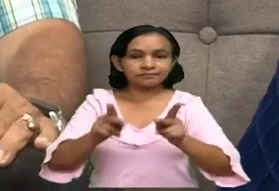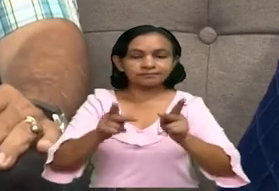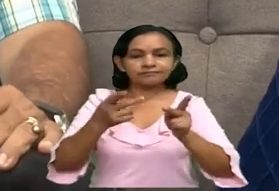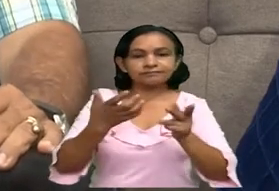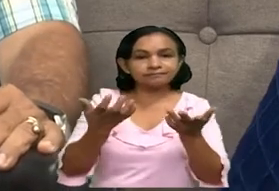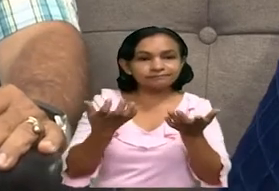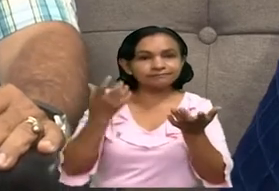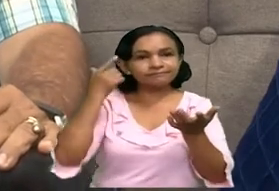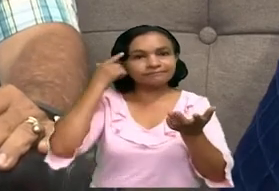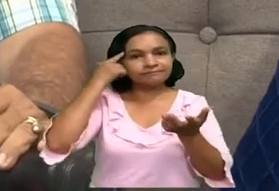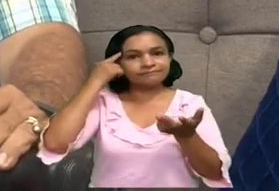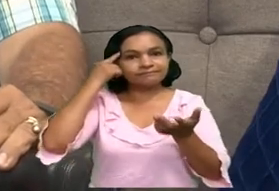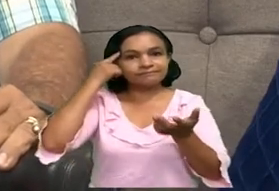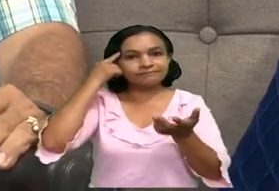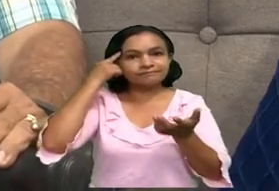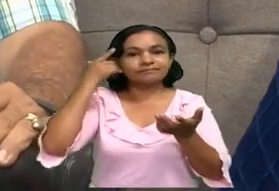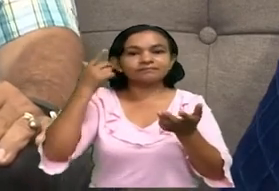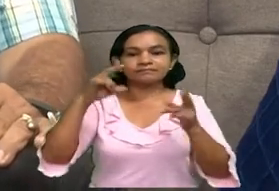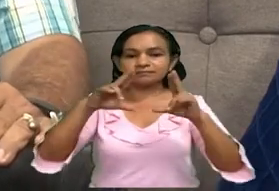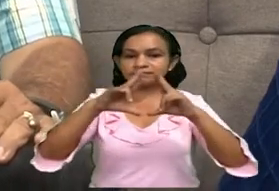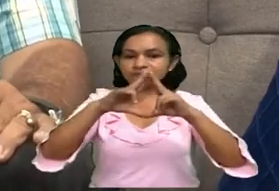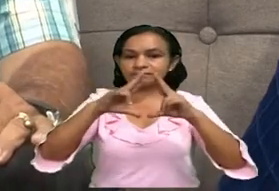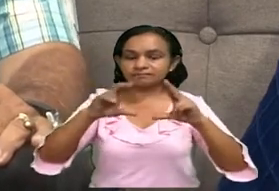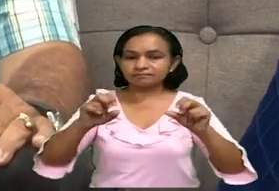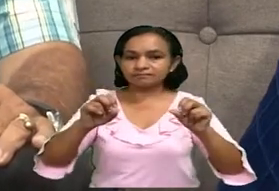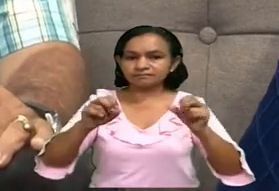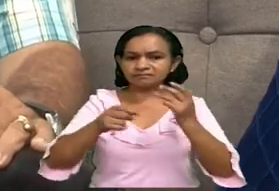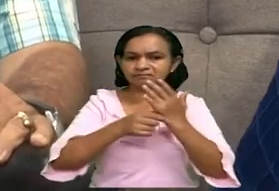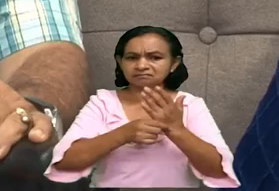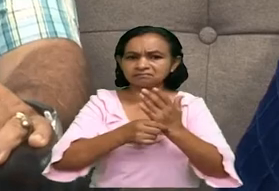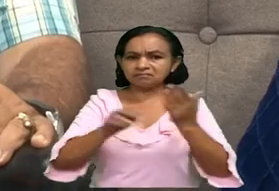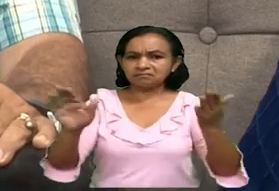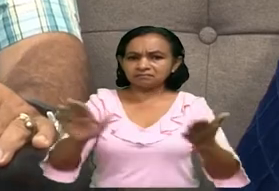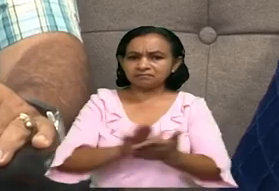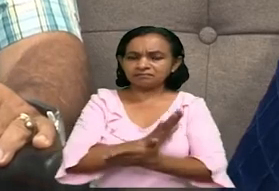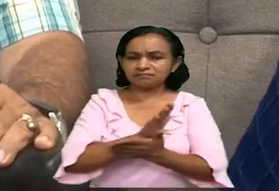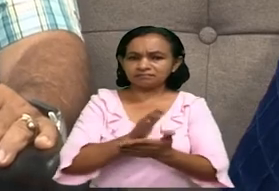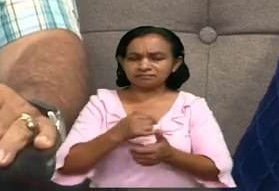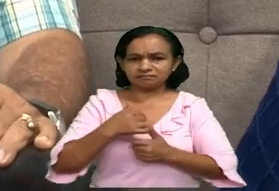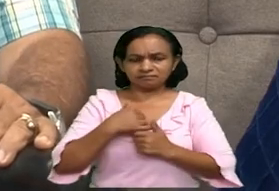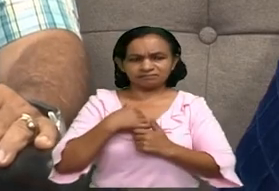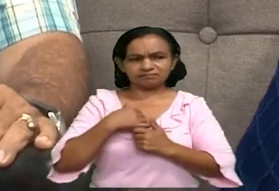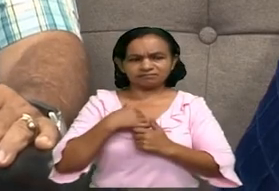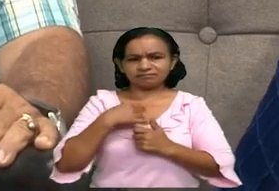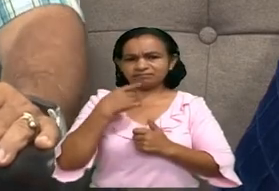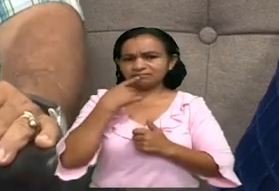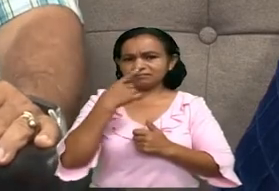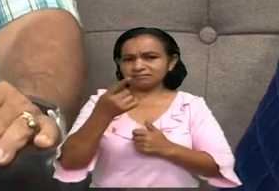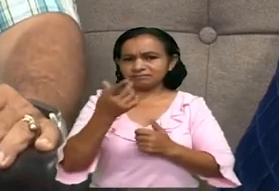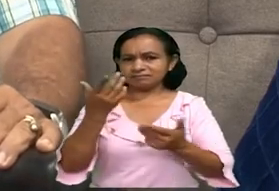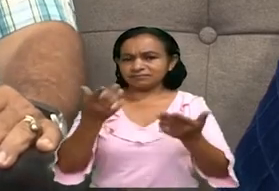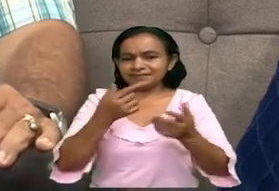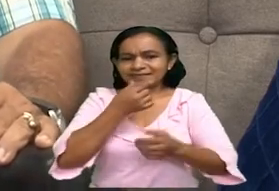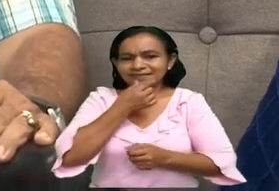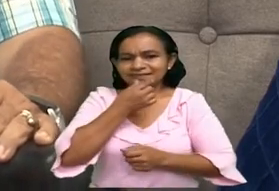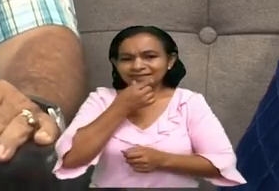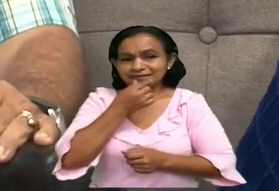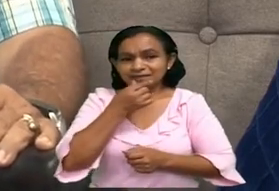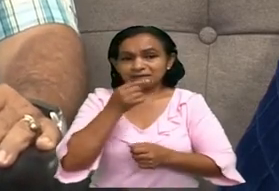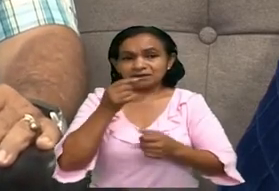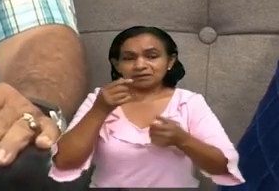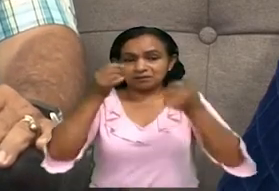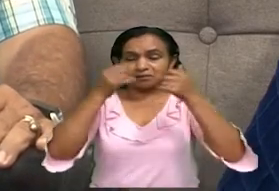la genial idea de decir que Nicaragua se va a desabastecer de carne, lo único que nos hace es provocar risa a los